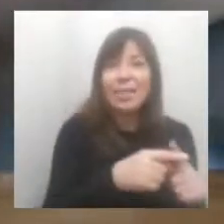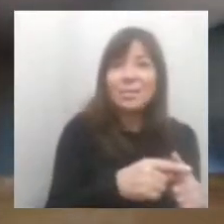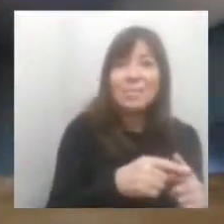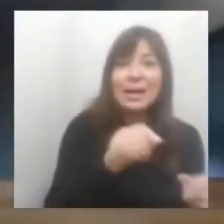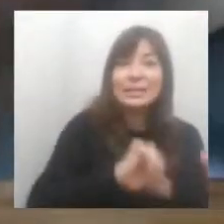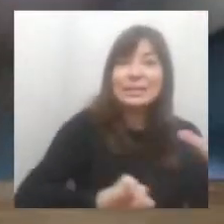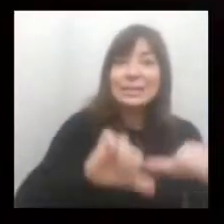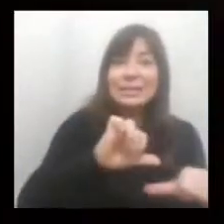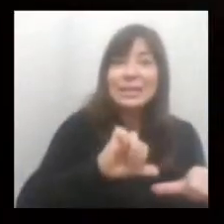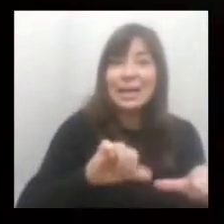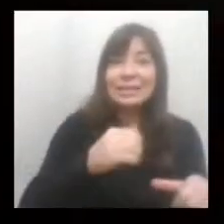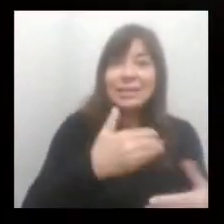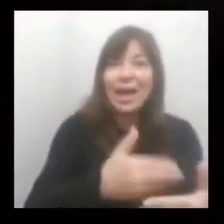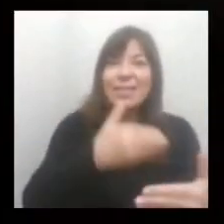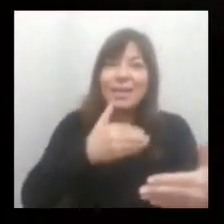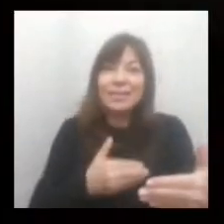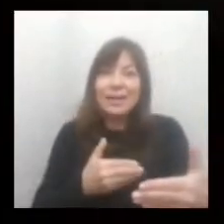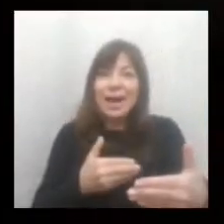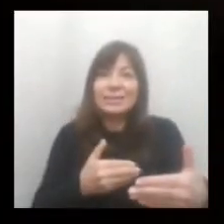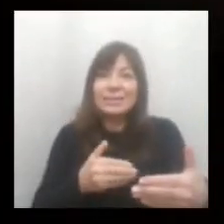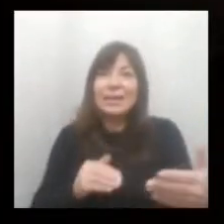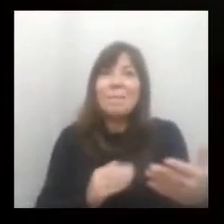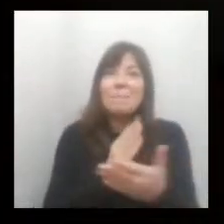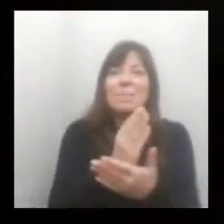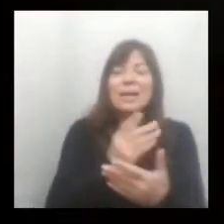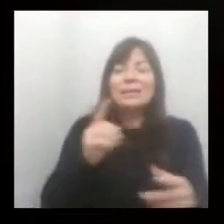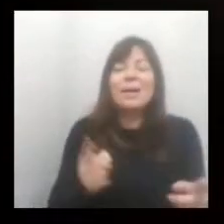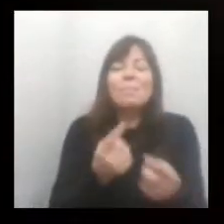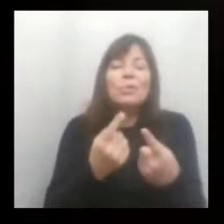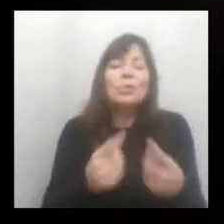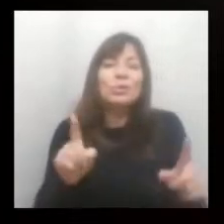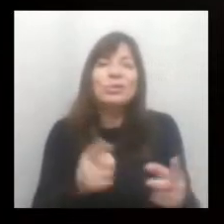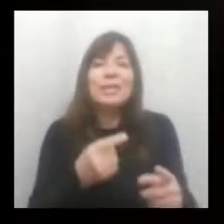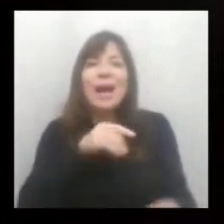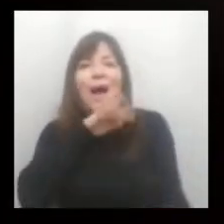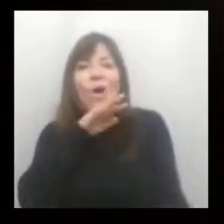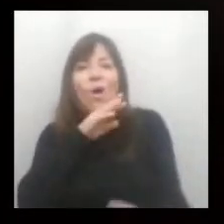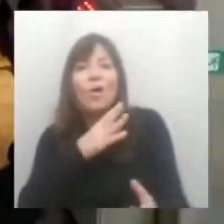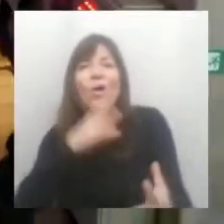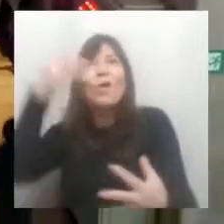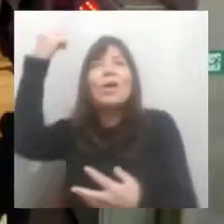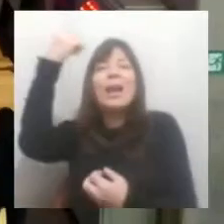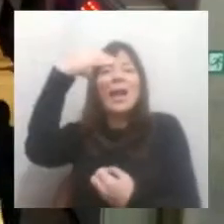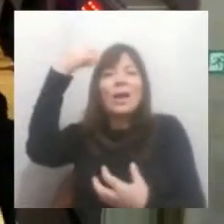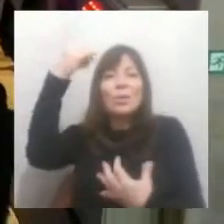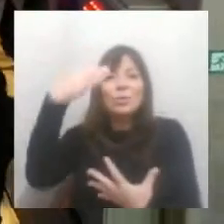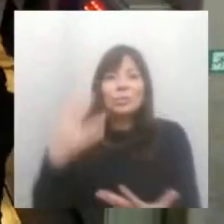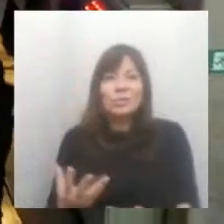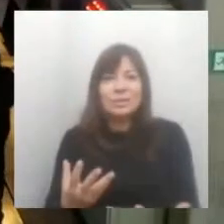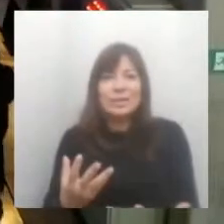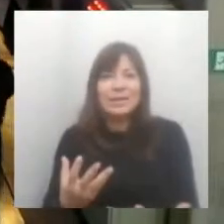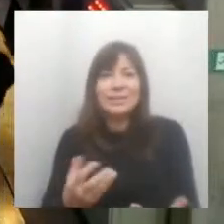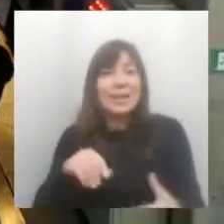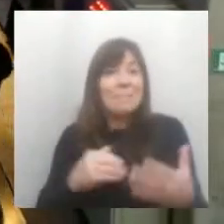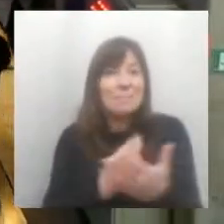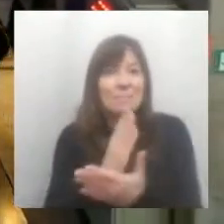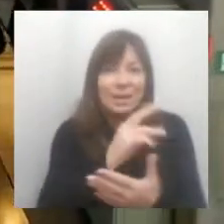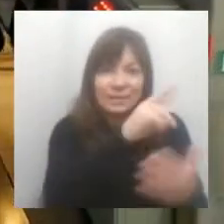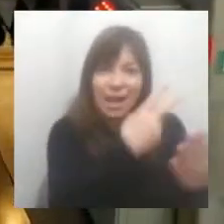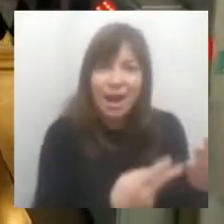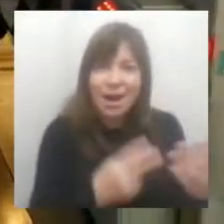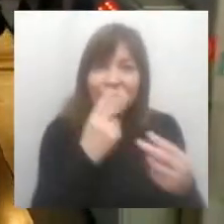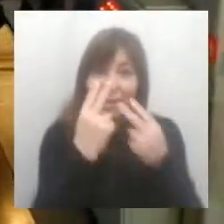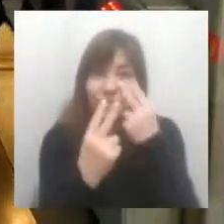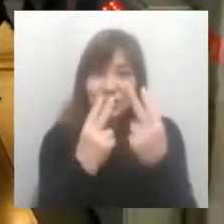son los sonidos que dan origen a la música, las figuras, las luces, los colores que dan forma a las artes visuales. Entonces esta sala nos va a servir para